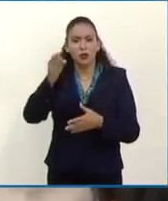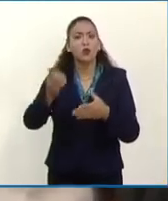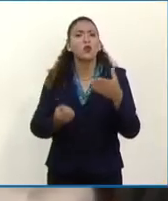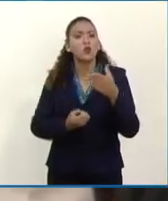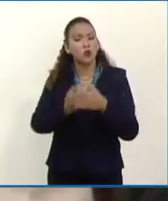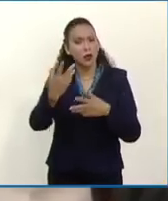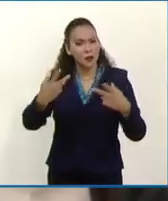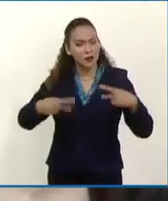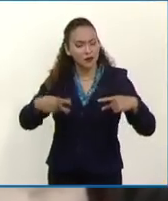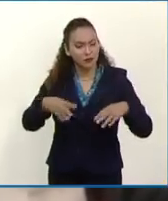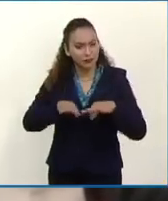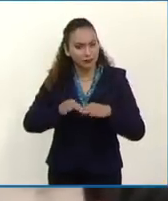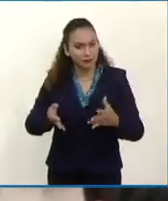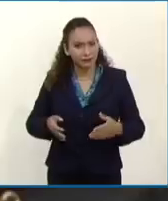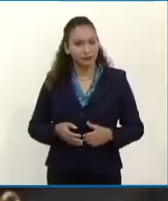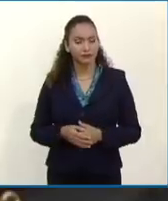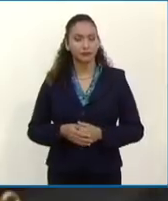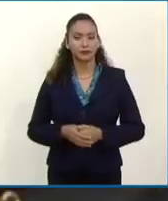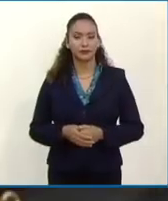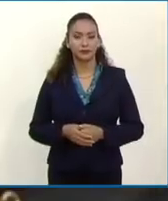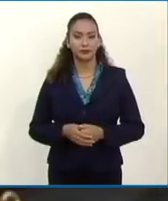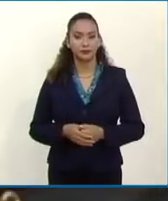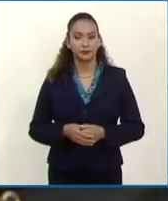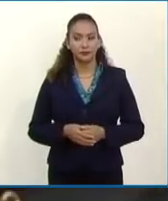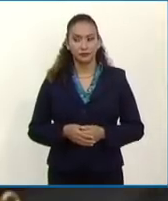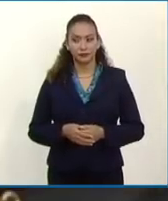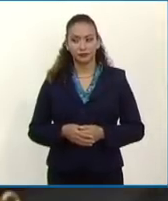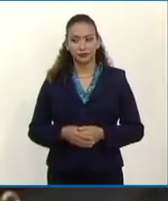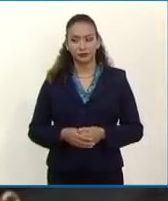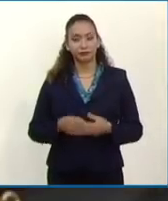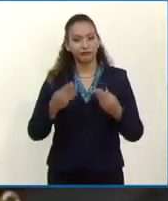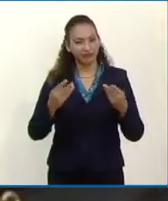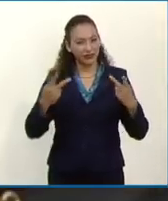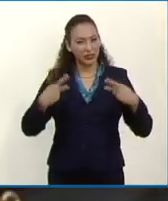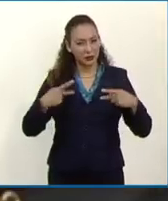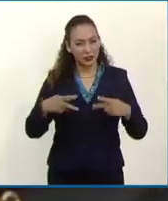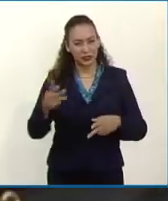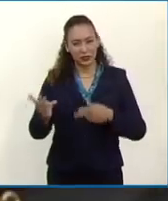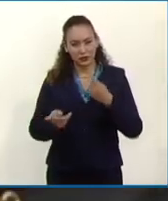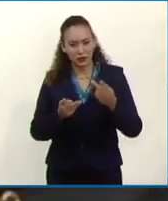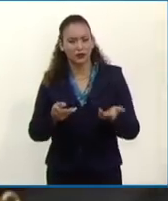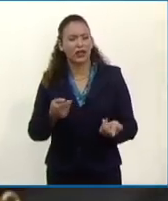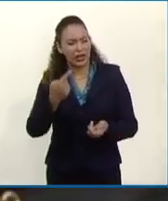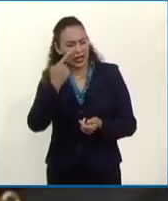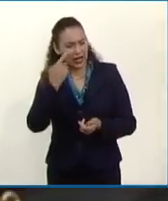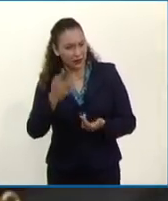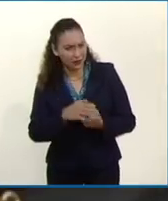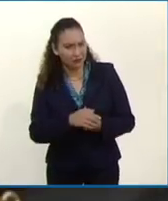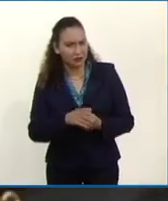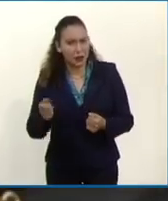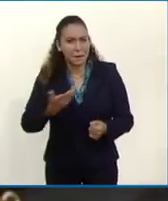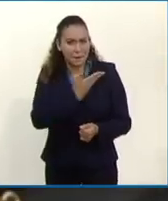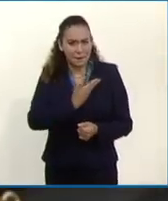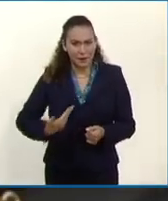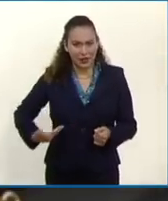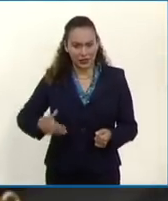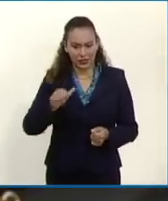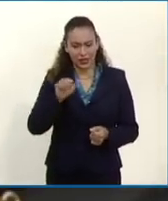del Ejecutivo Federal. Mucha gente se pregunta cuánto costará organizar la elección de